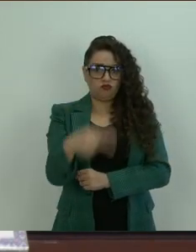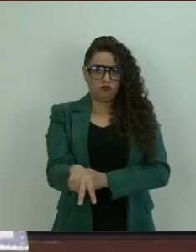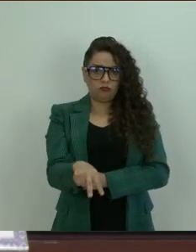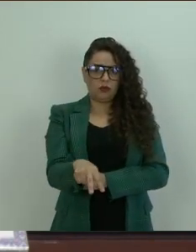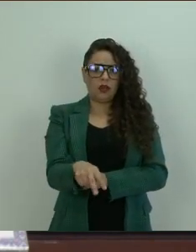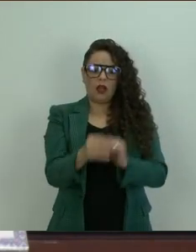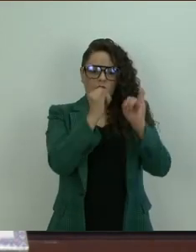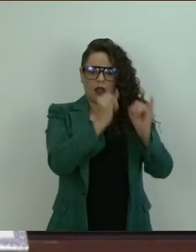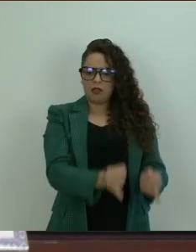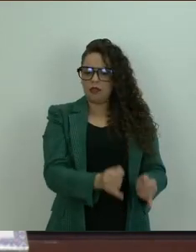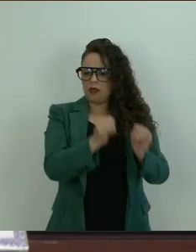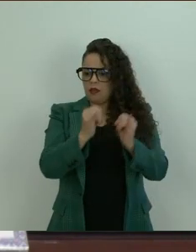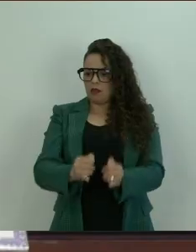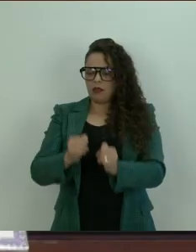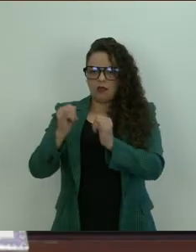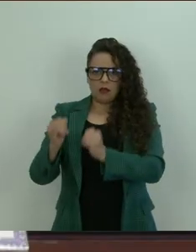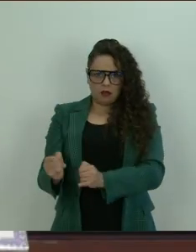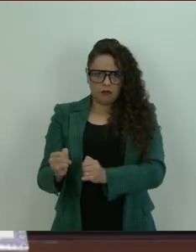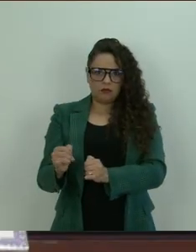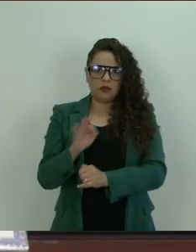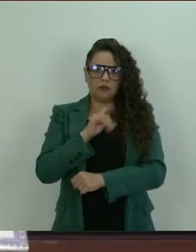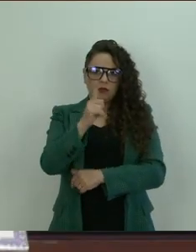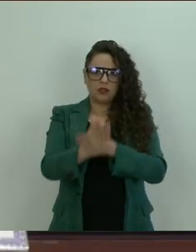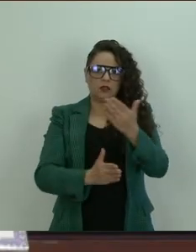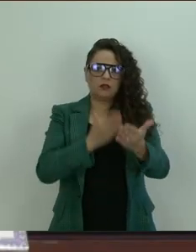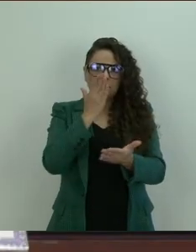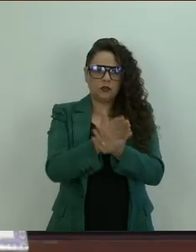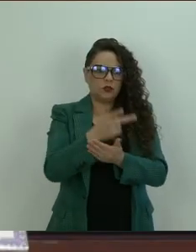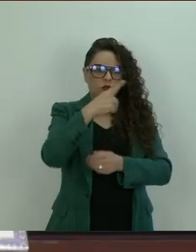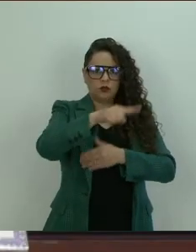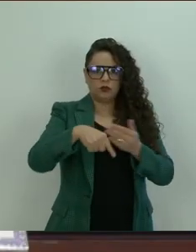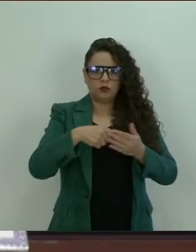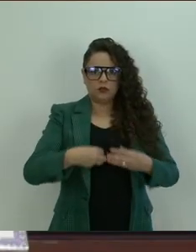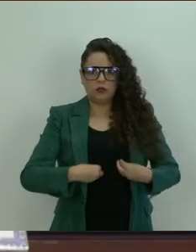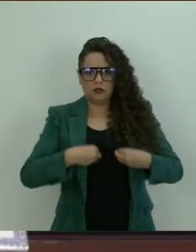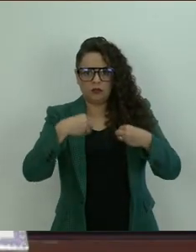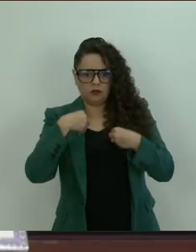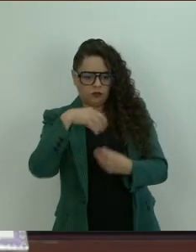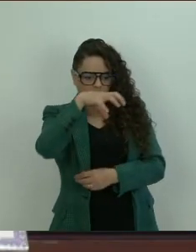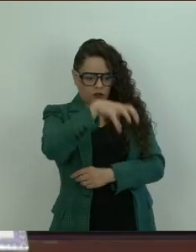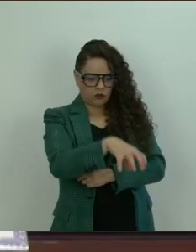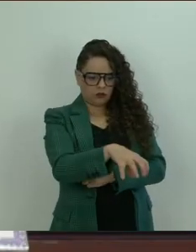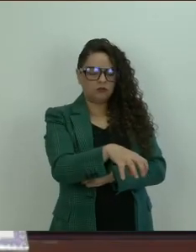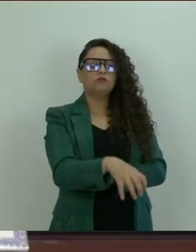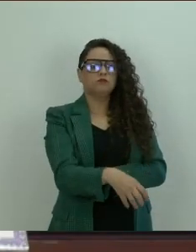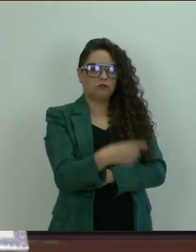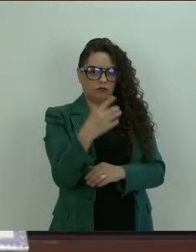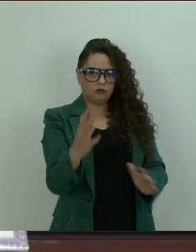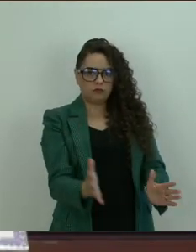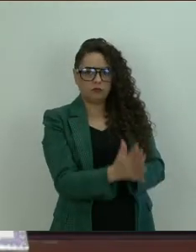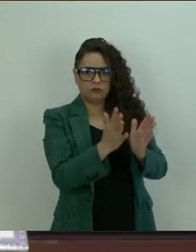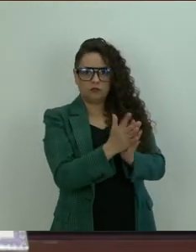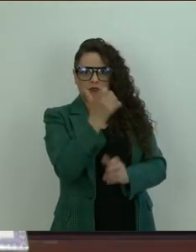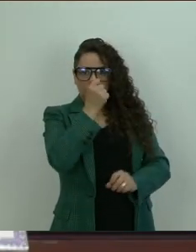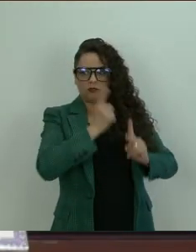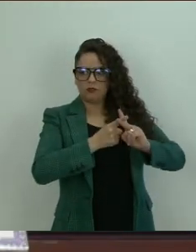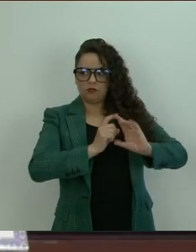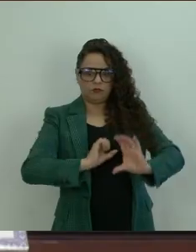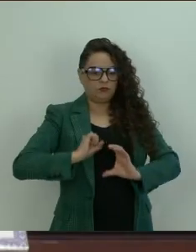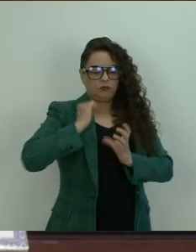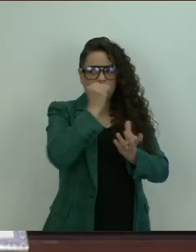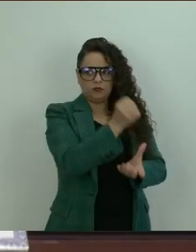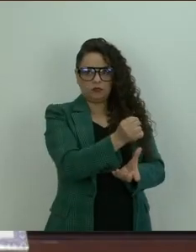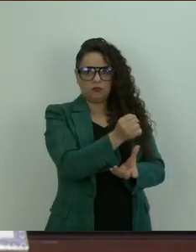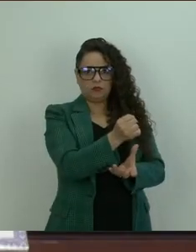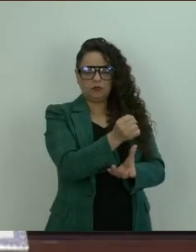manera independiente a sus unidades territoriales determinar el presupuesto participativo. En esta